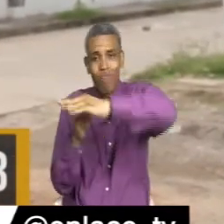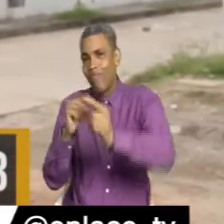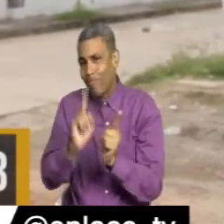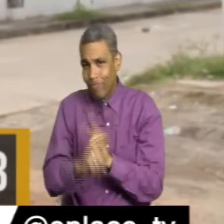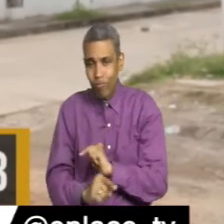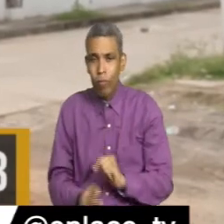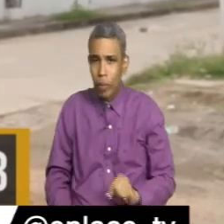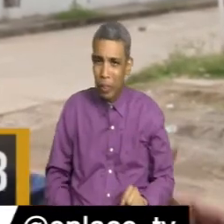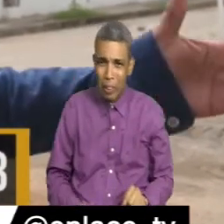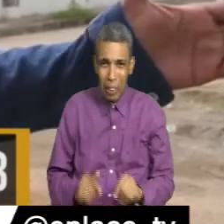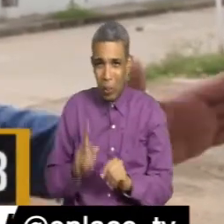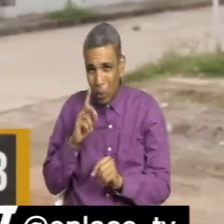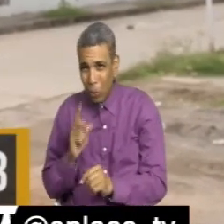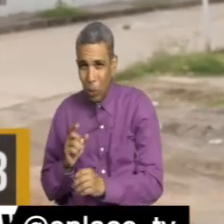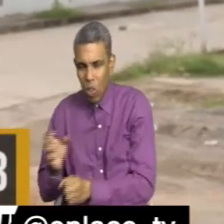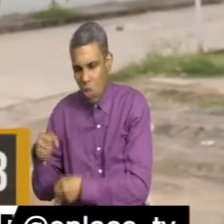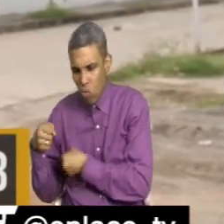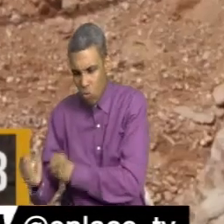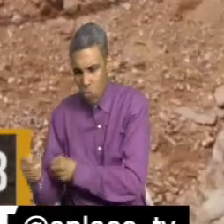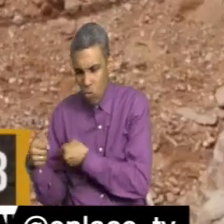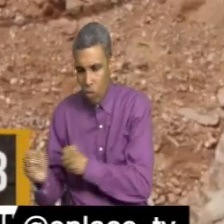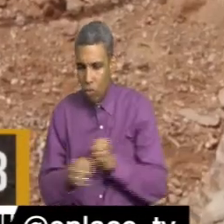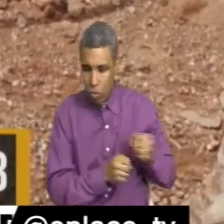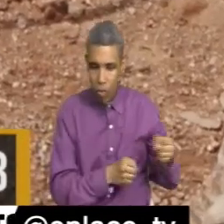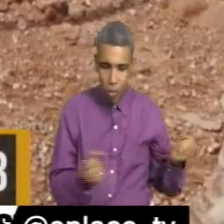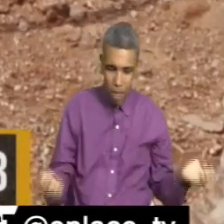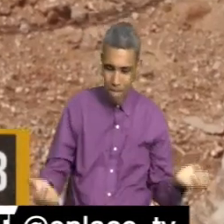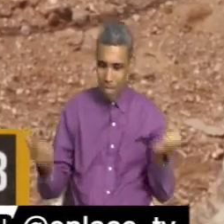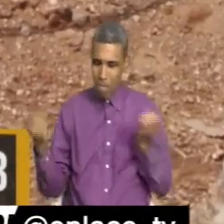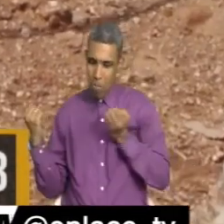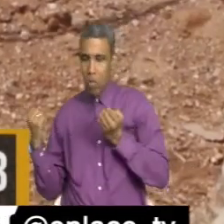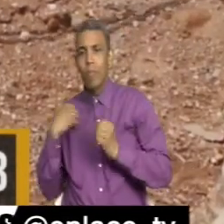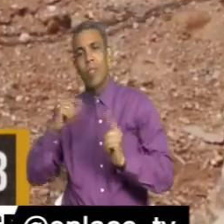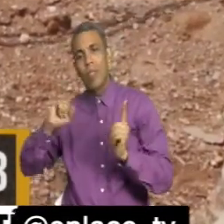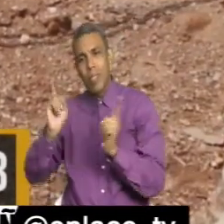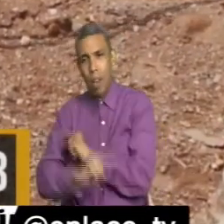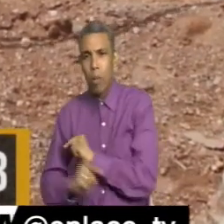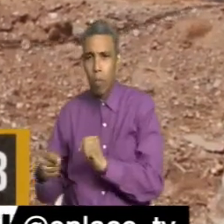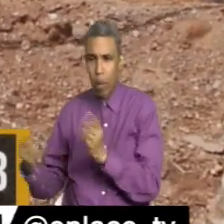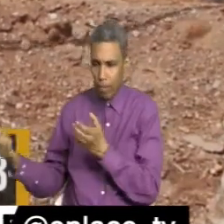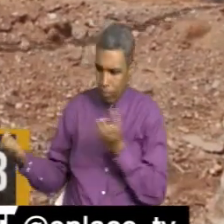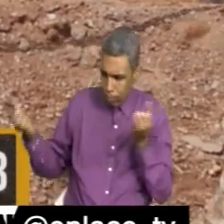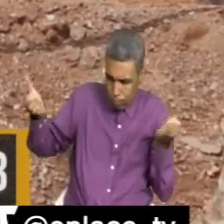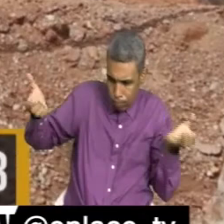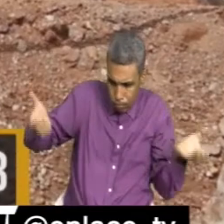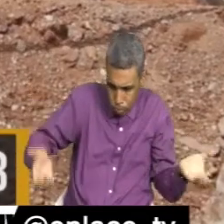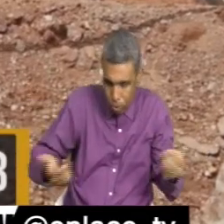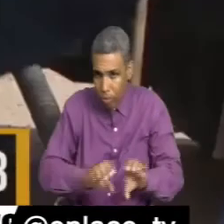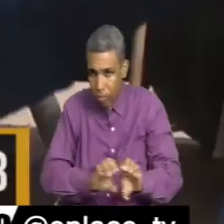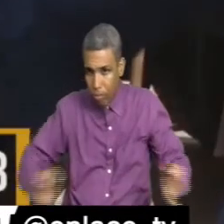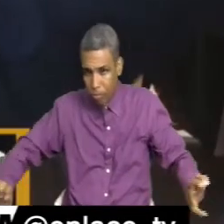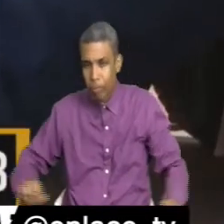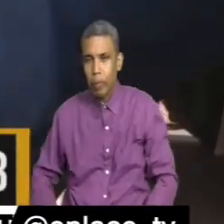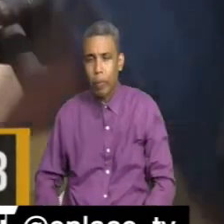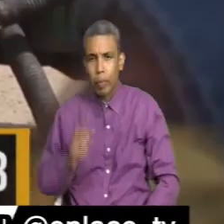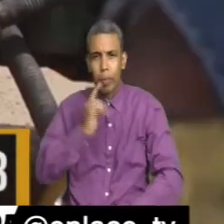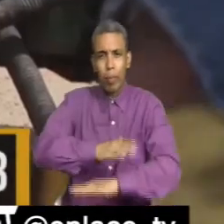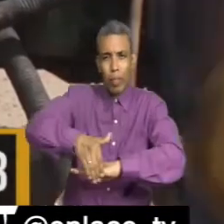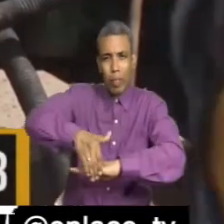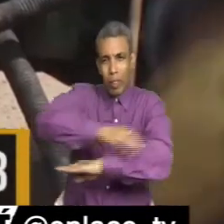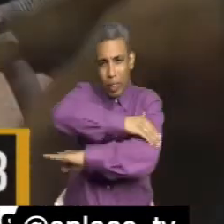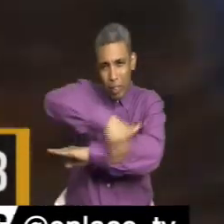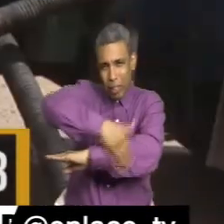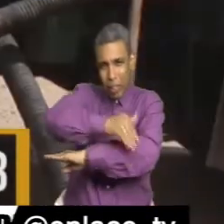cortarla y quitarla, y vamos en el avance de obra. La construcción y rehabilitación de las vías y andenes de los tramos Carrera 24 entre